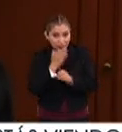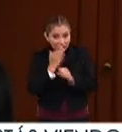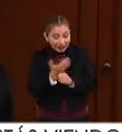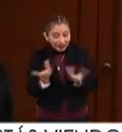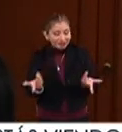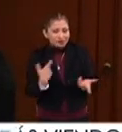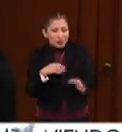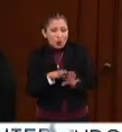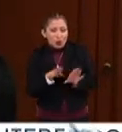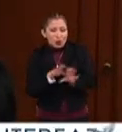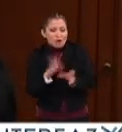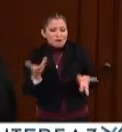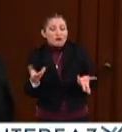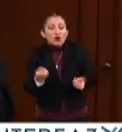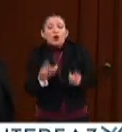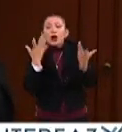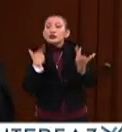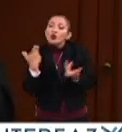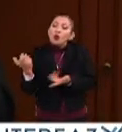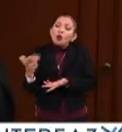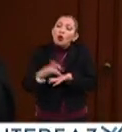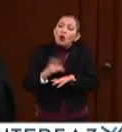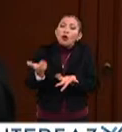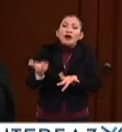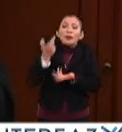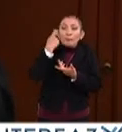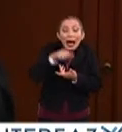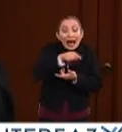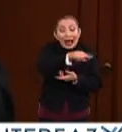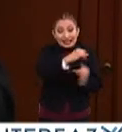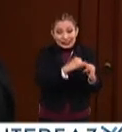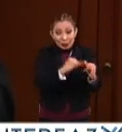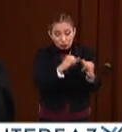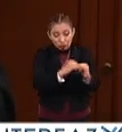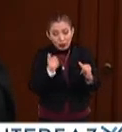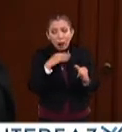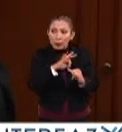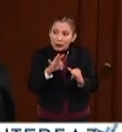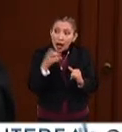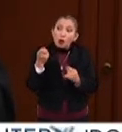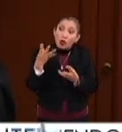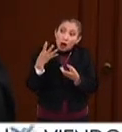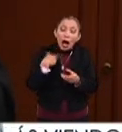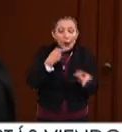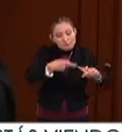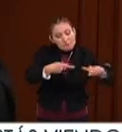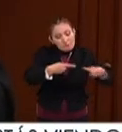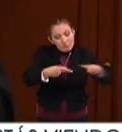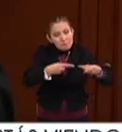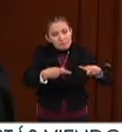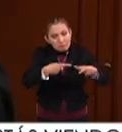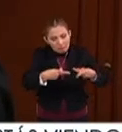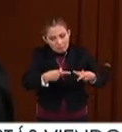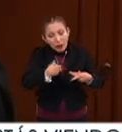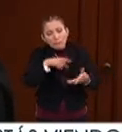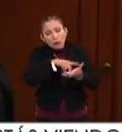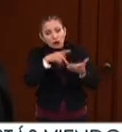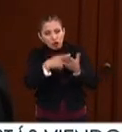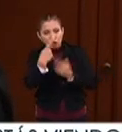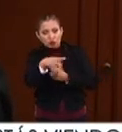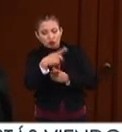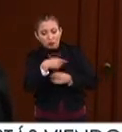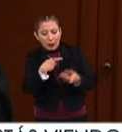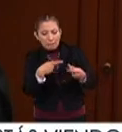la certeza de con cuánto se puede contar para que una institución pueda llevar a cabo los proyectos